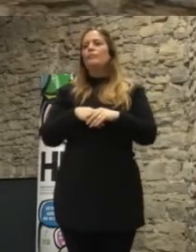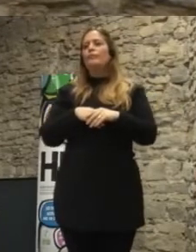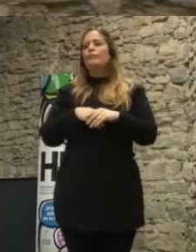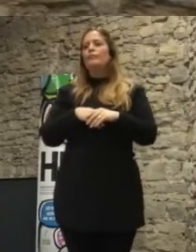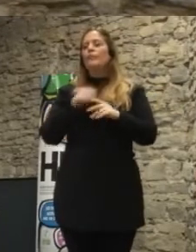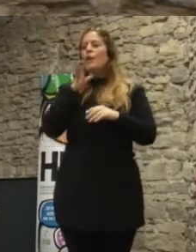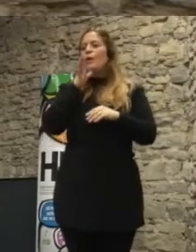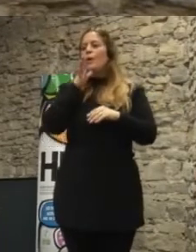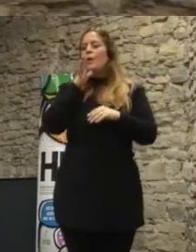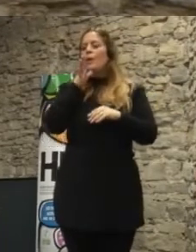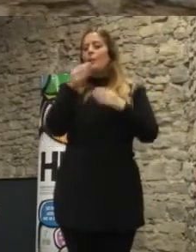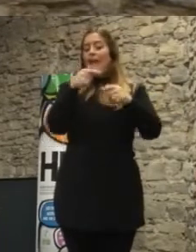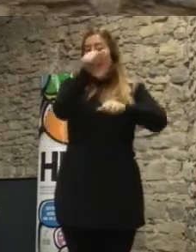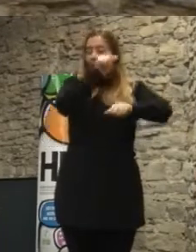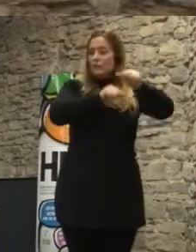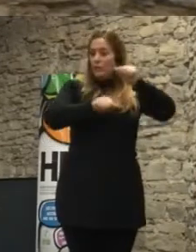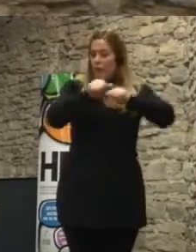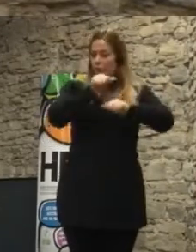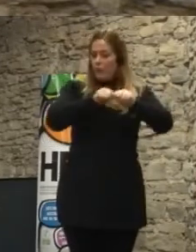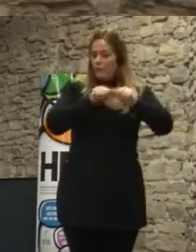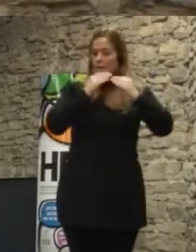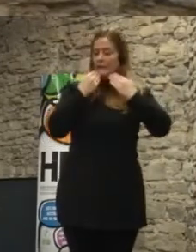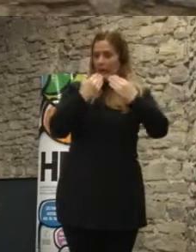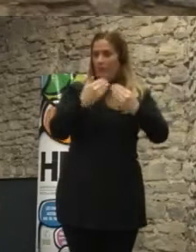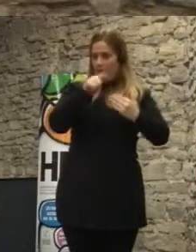contribuyen a la gobernabilidad